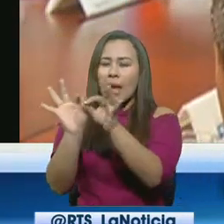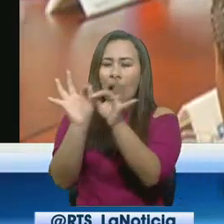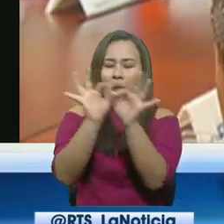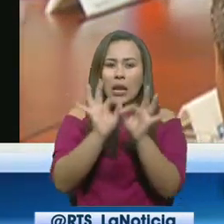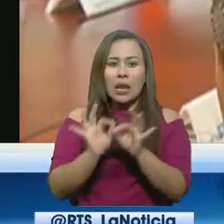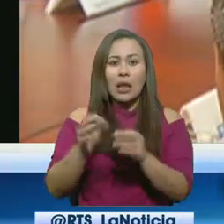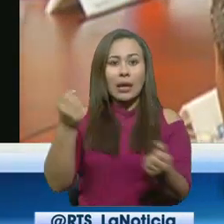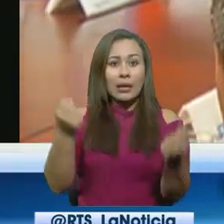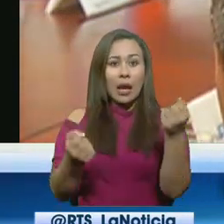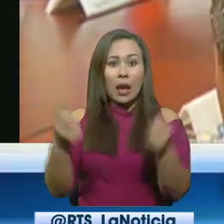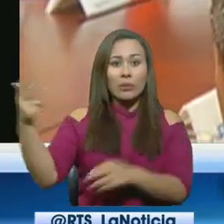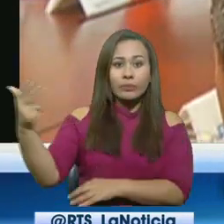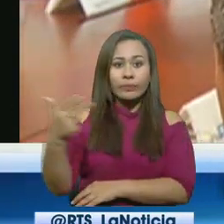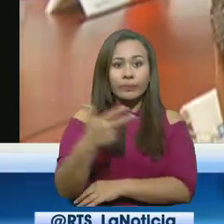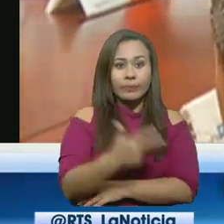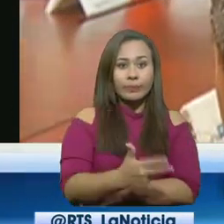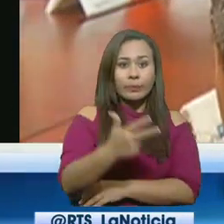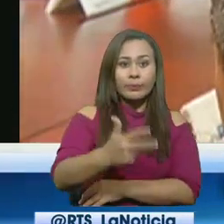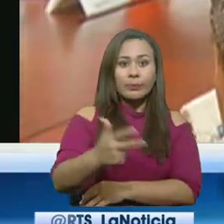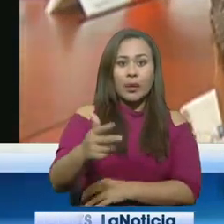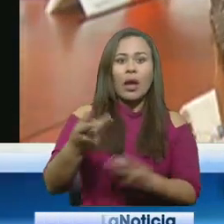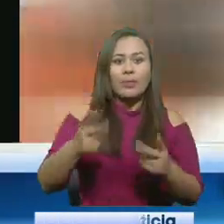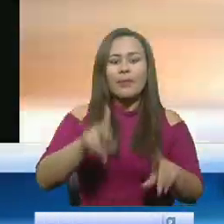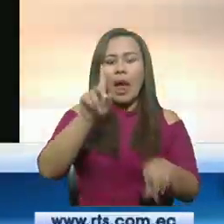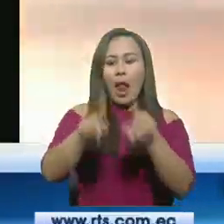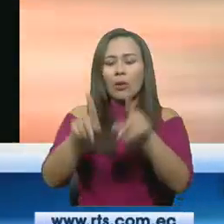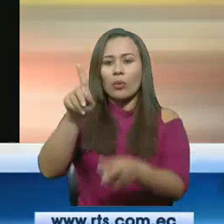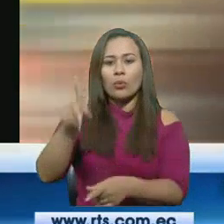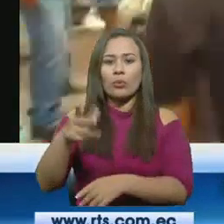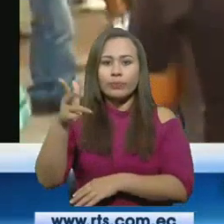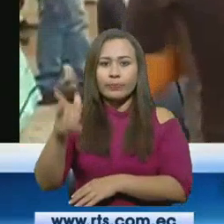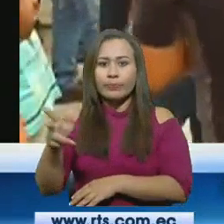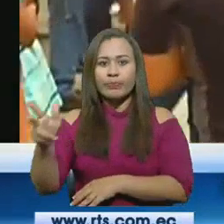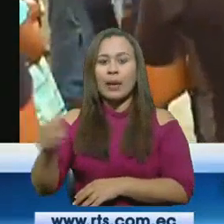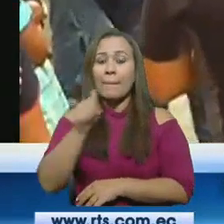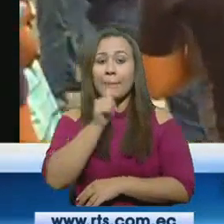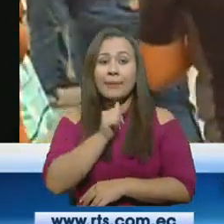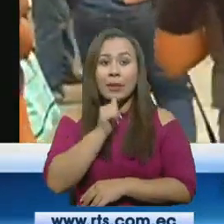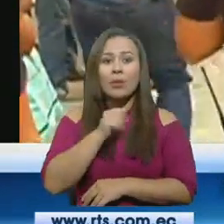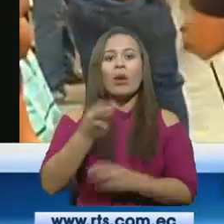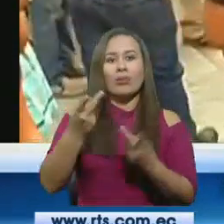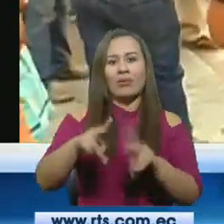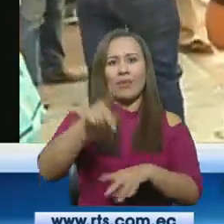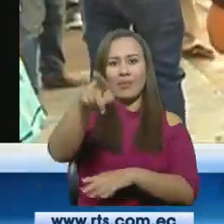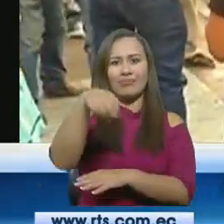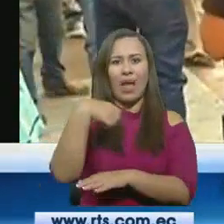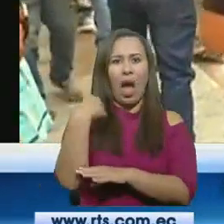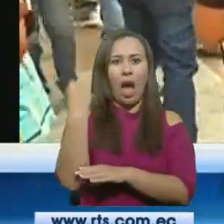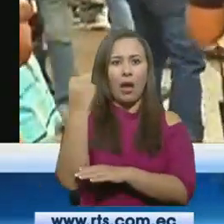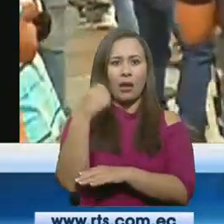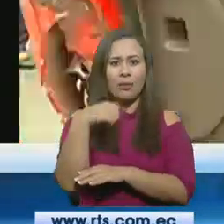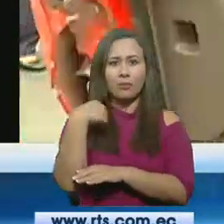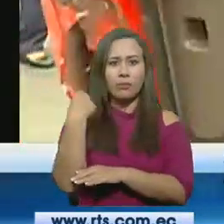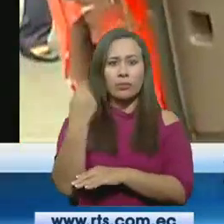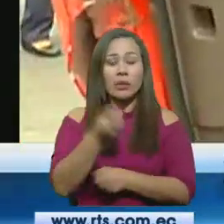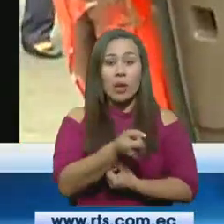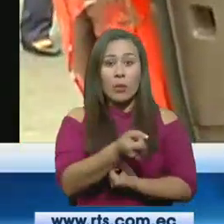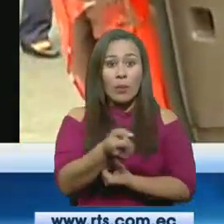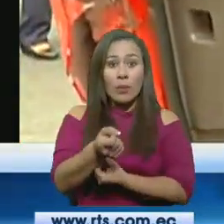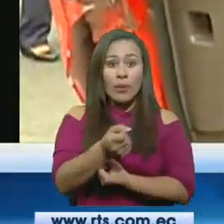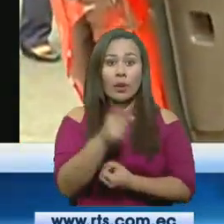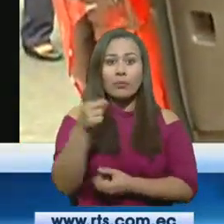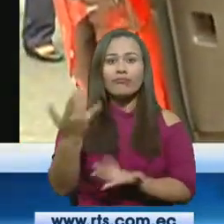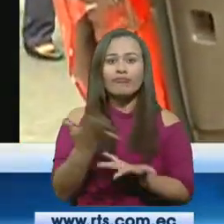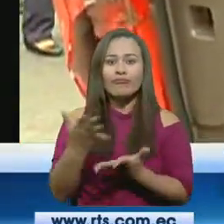vehículos, tanto de transportación pública como de vehículos particulares. Mientras tanto, una ambulancia del cuerpo de bomberos que se trasladaba